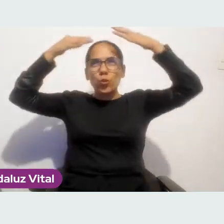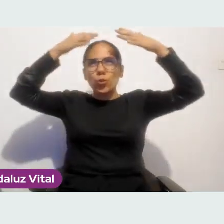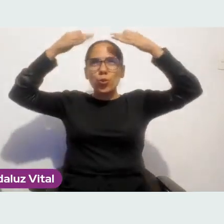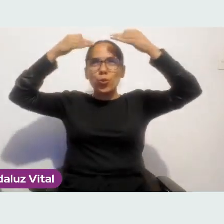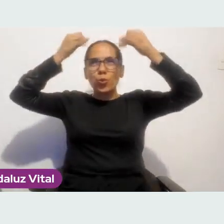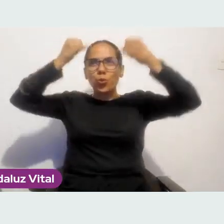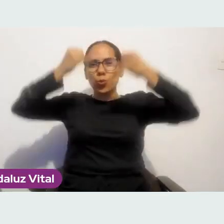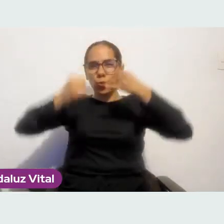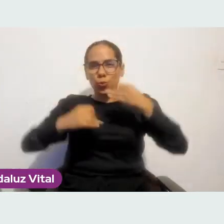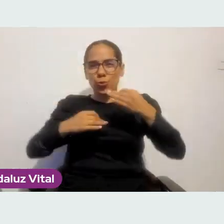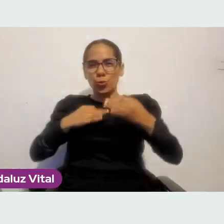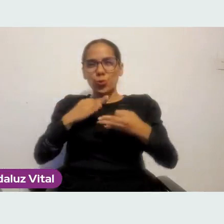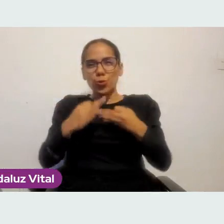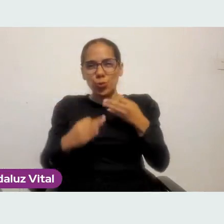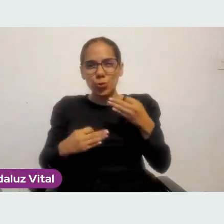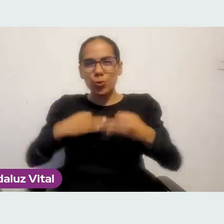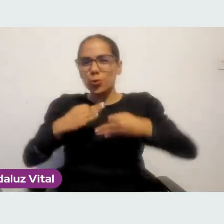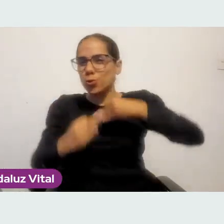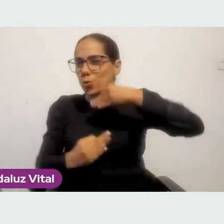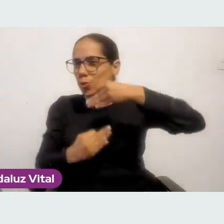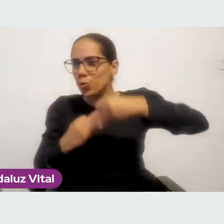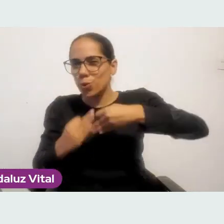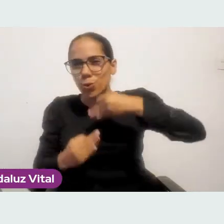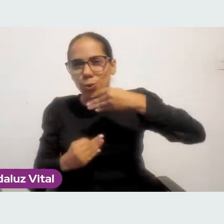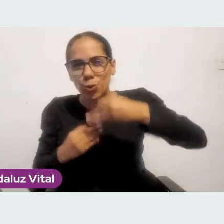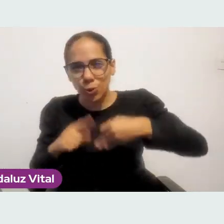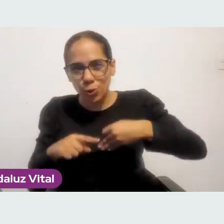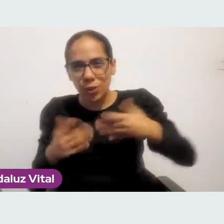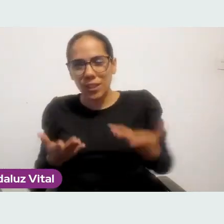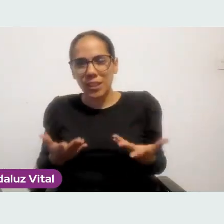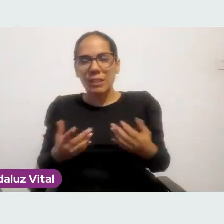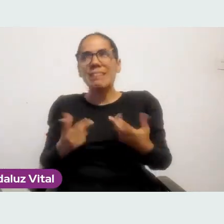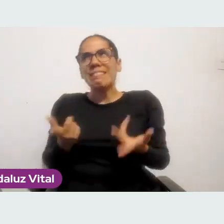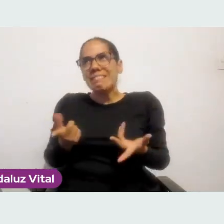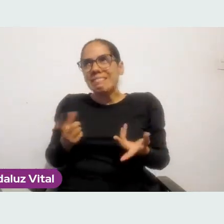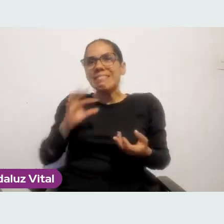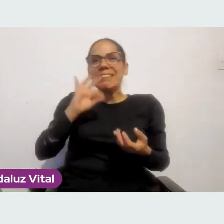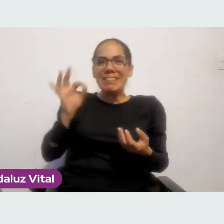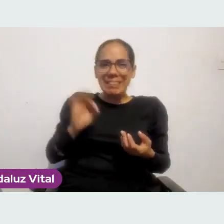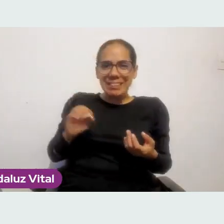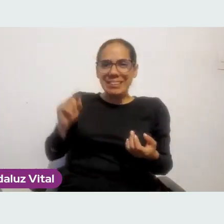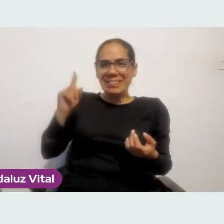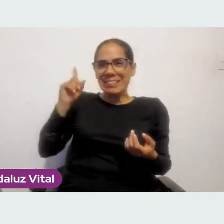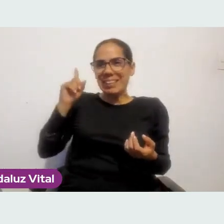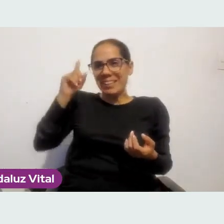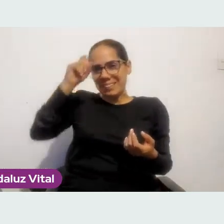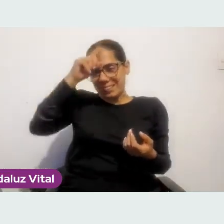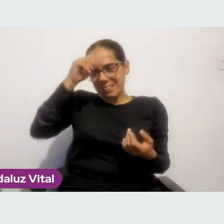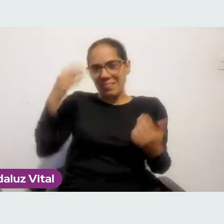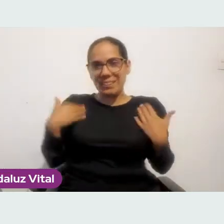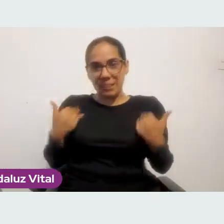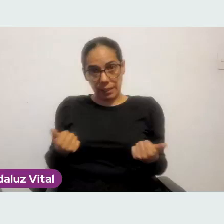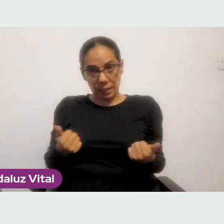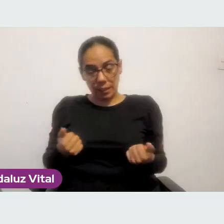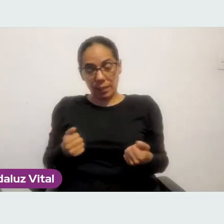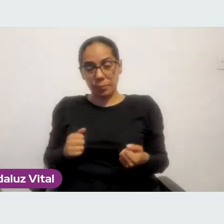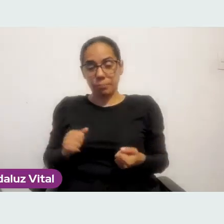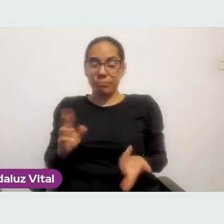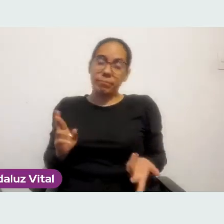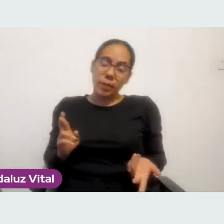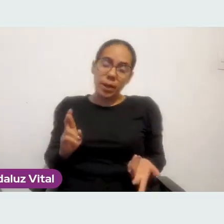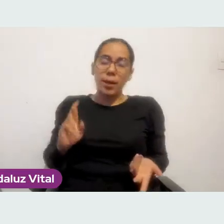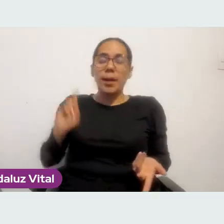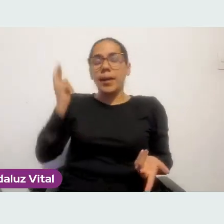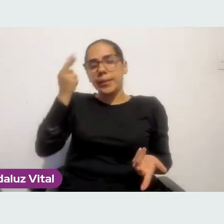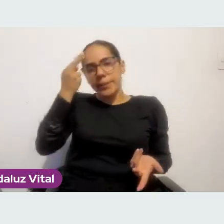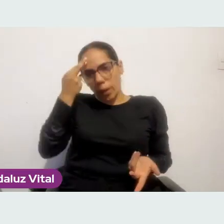en ocasiones difíciles de entender. Todavía tenemos el concepto de que acudir al psicólogo es